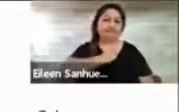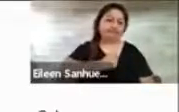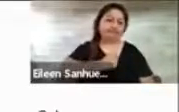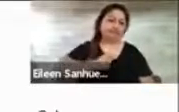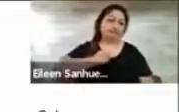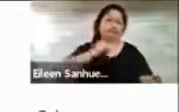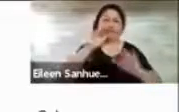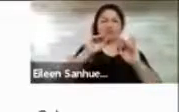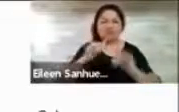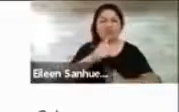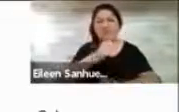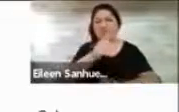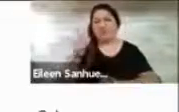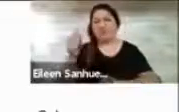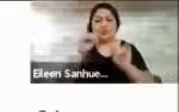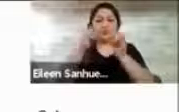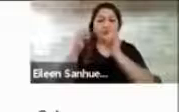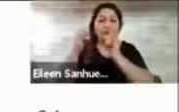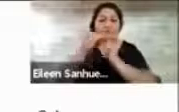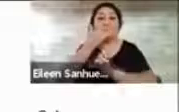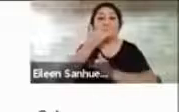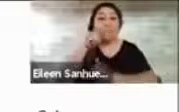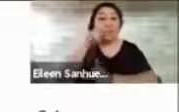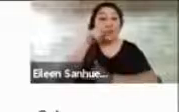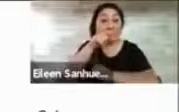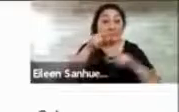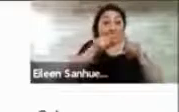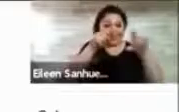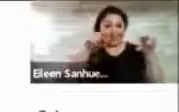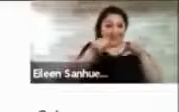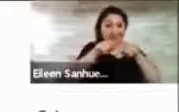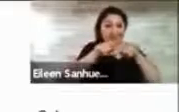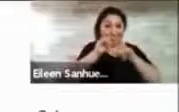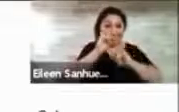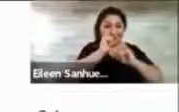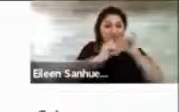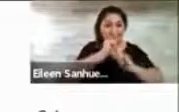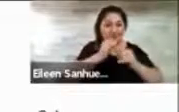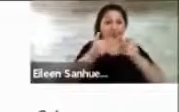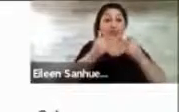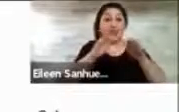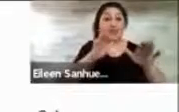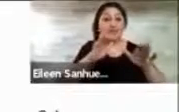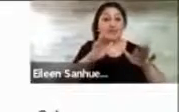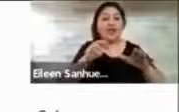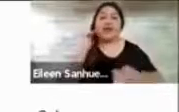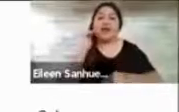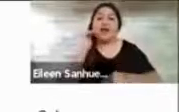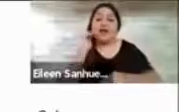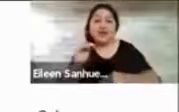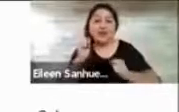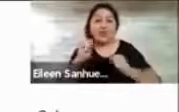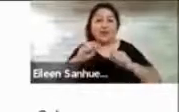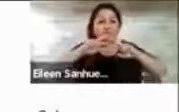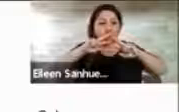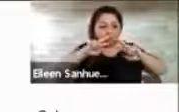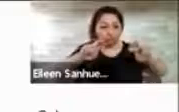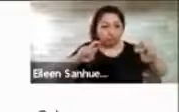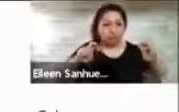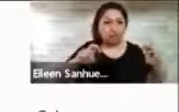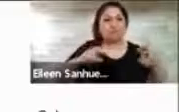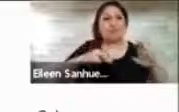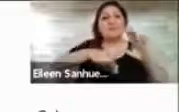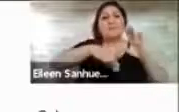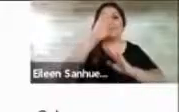Entonces, el tener un escritorio virtual más libre hace que ellos puedan como explorar más y como que no muera tan rápido